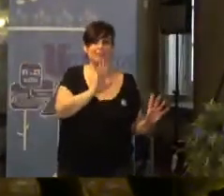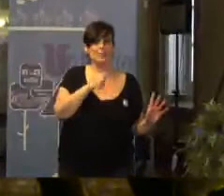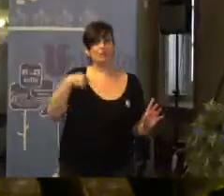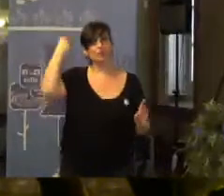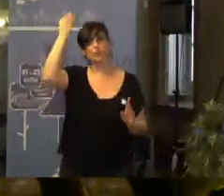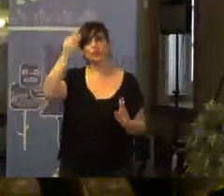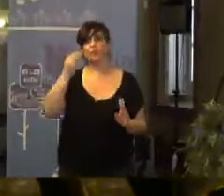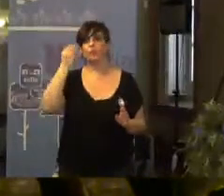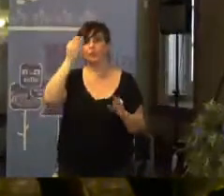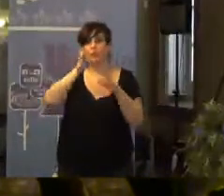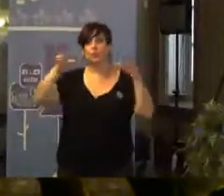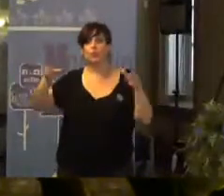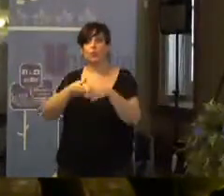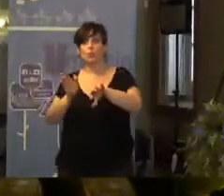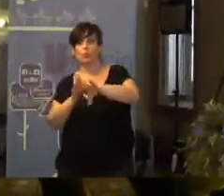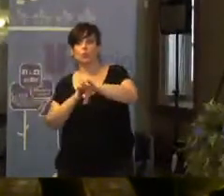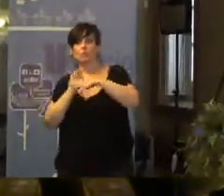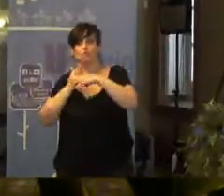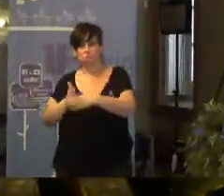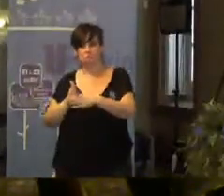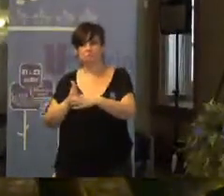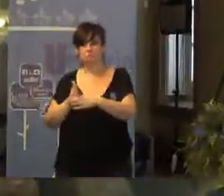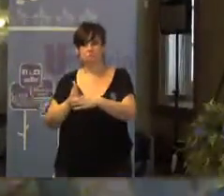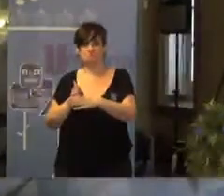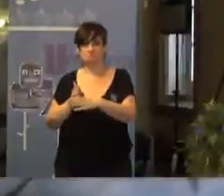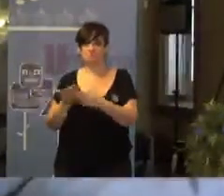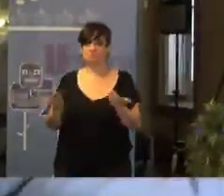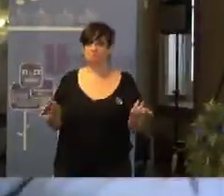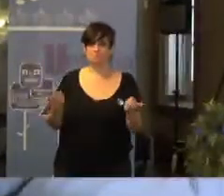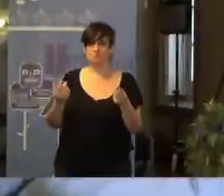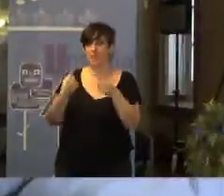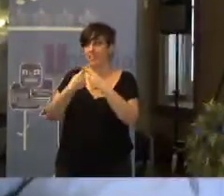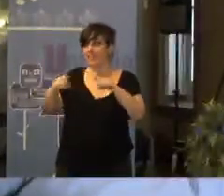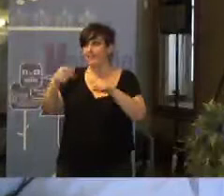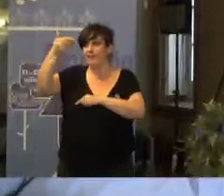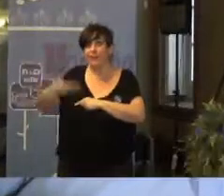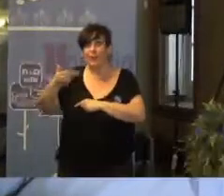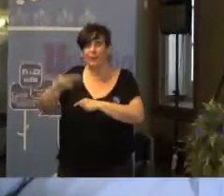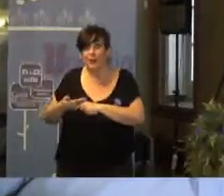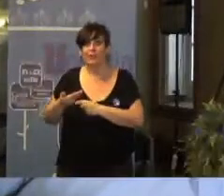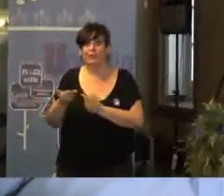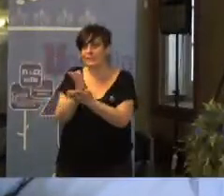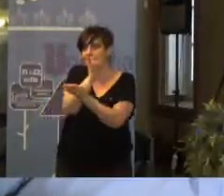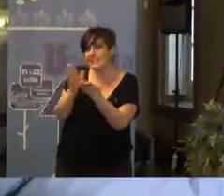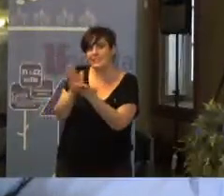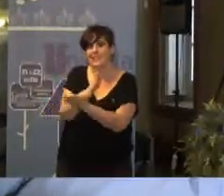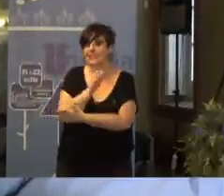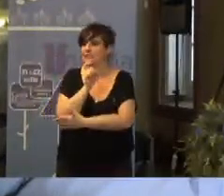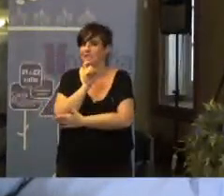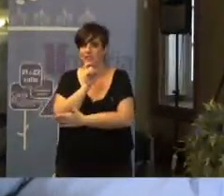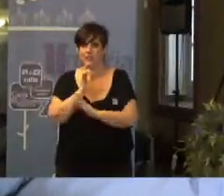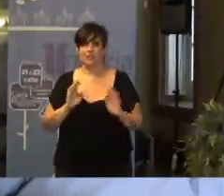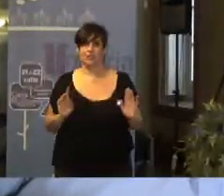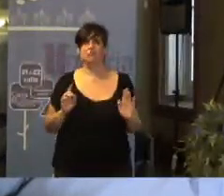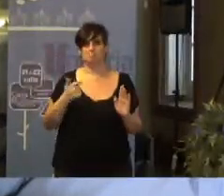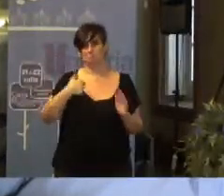sinceramente, a min, cóstame moitísimo ver as diferenzas esenciais. cóstame un montón, e creo que son unha persoa que sabe bastante